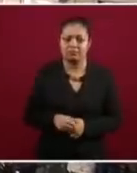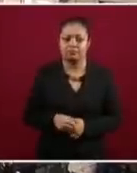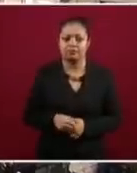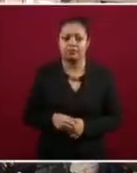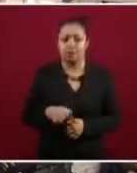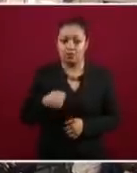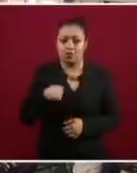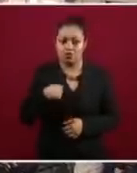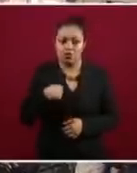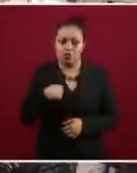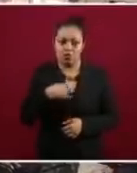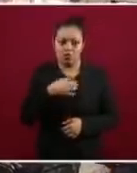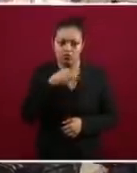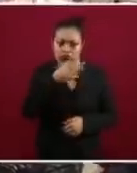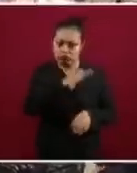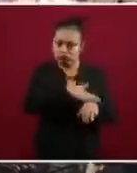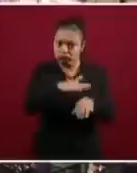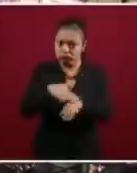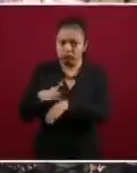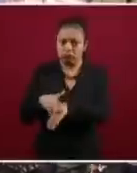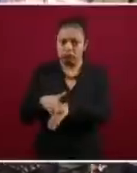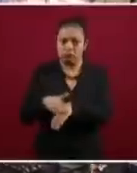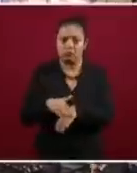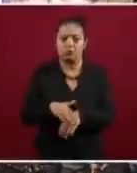hubo una coincidencia,